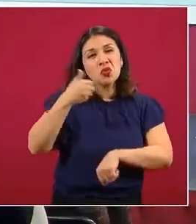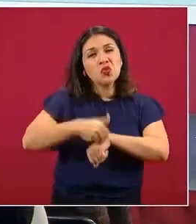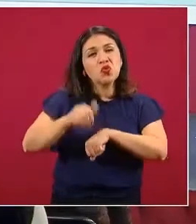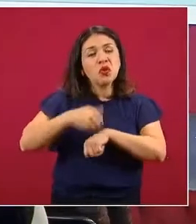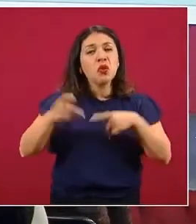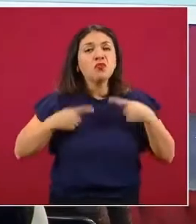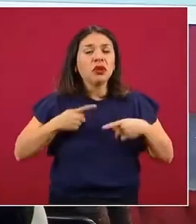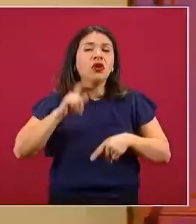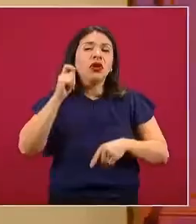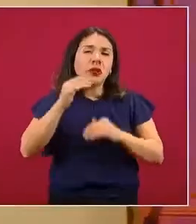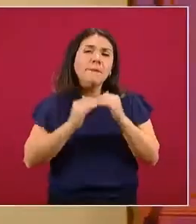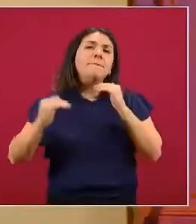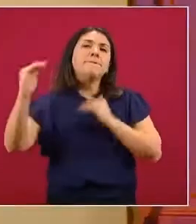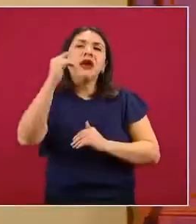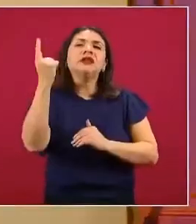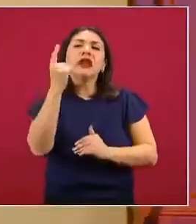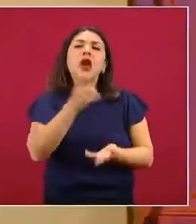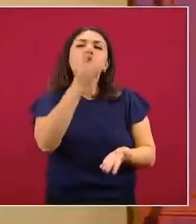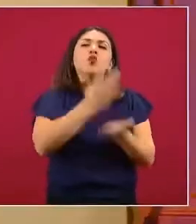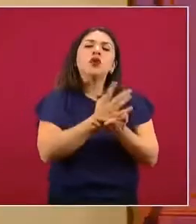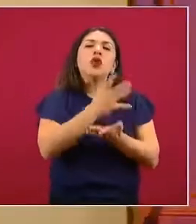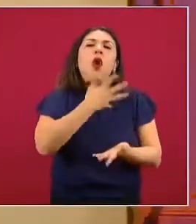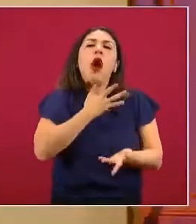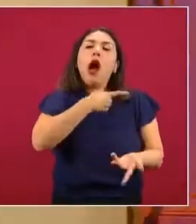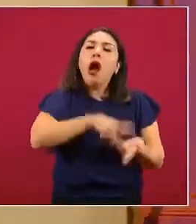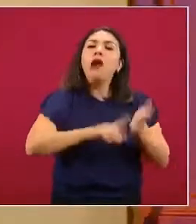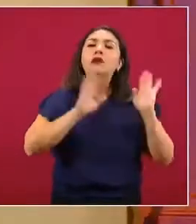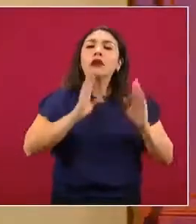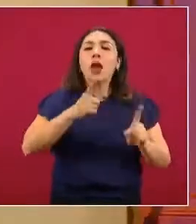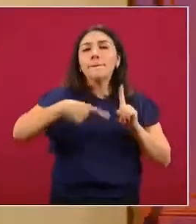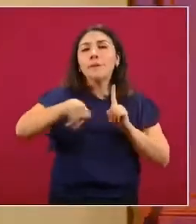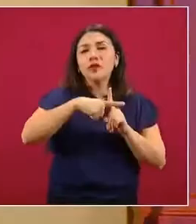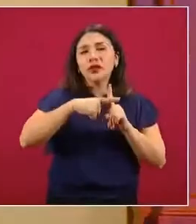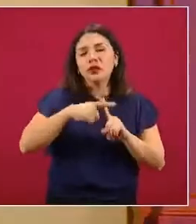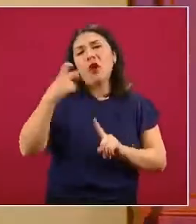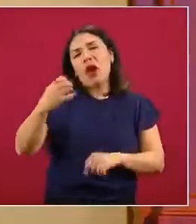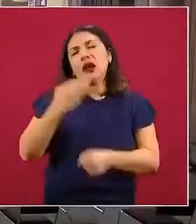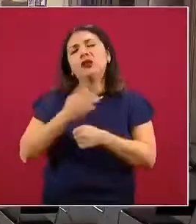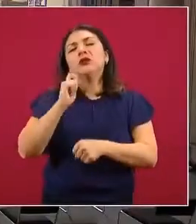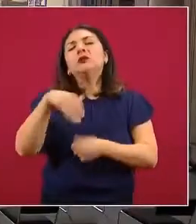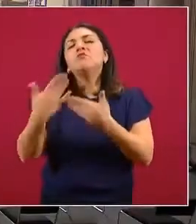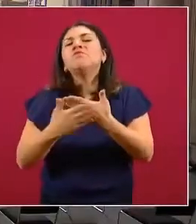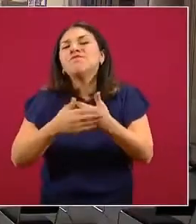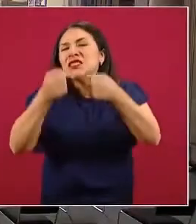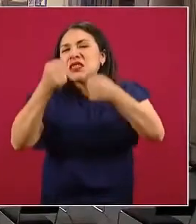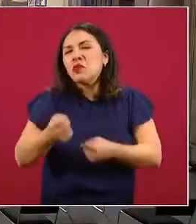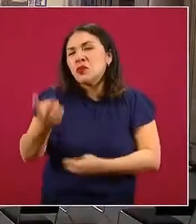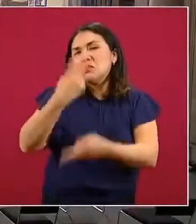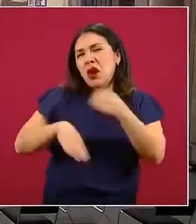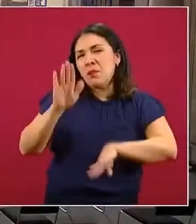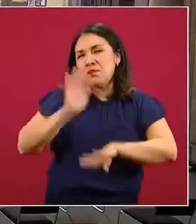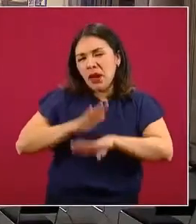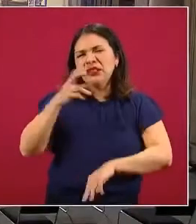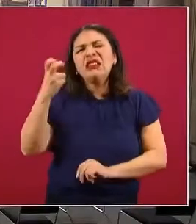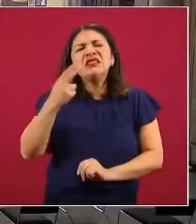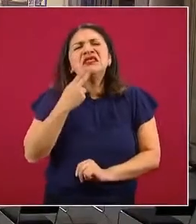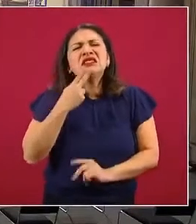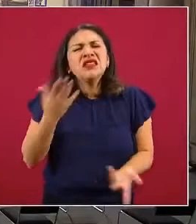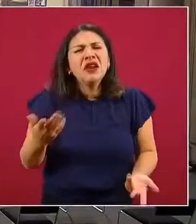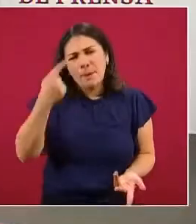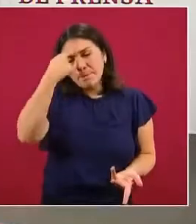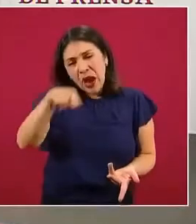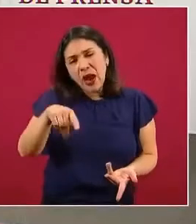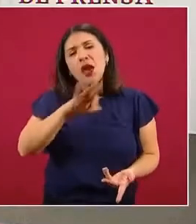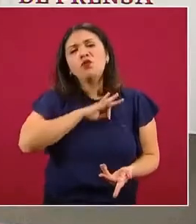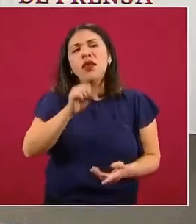a la que solamente han sido clasificadas como casos confirmados por alguno de los mecanismos. Pero lo hacemos con el objetivo de